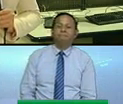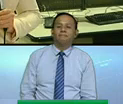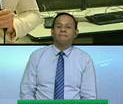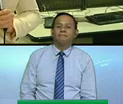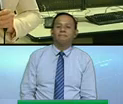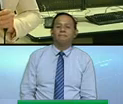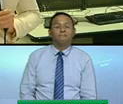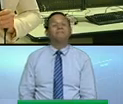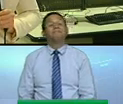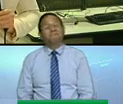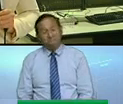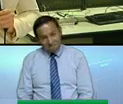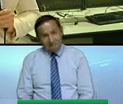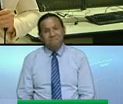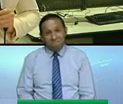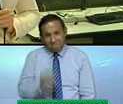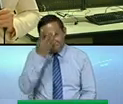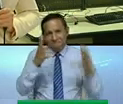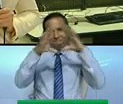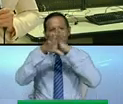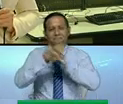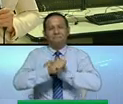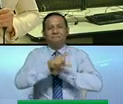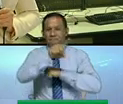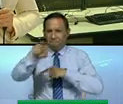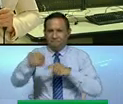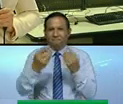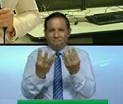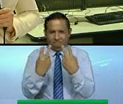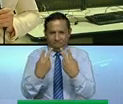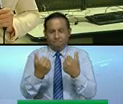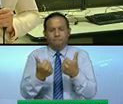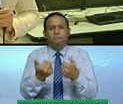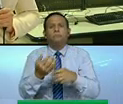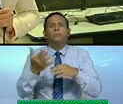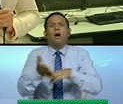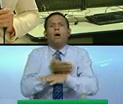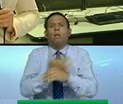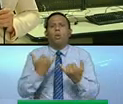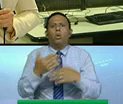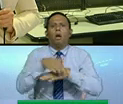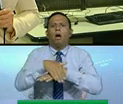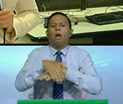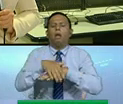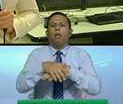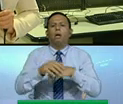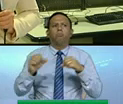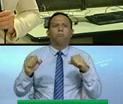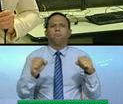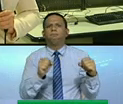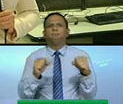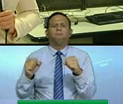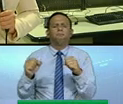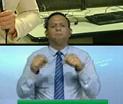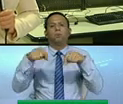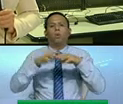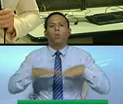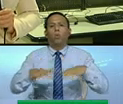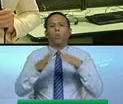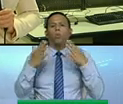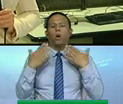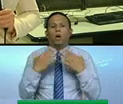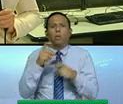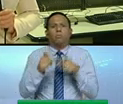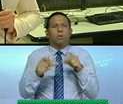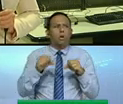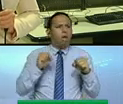Así es, Anali. Buenas noches, amables televidentes. Ocurrió un temblor la tarde de hoy en Guayaquil. Alarmó a muchas